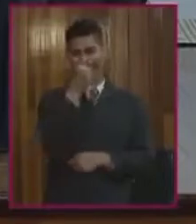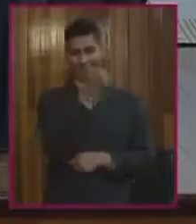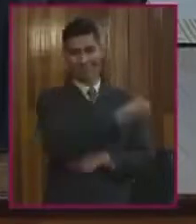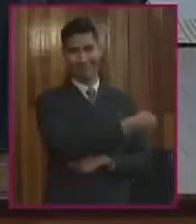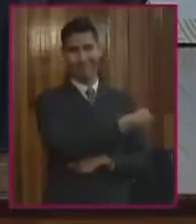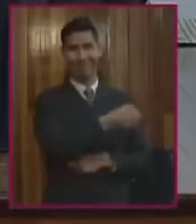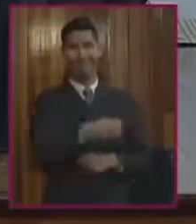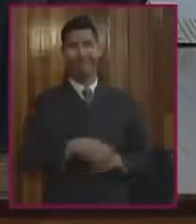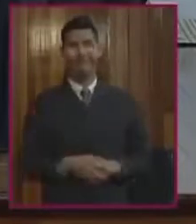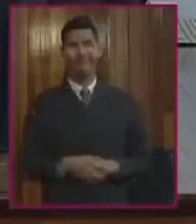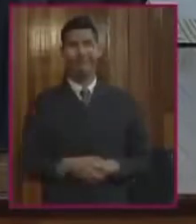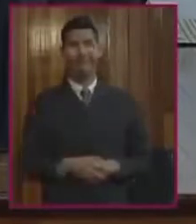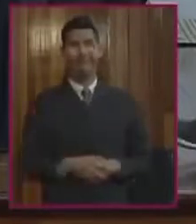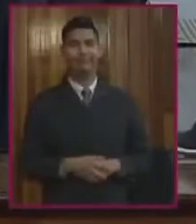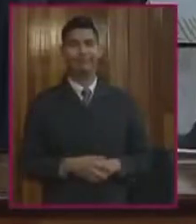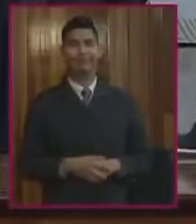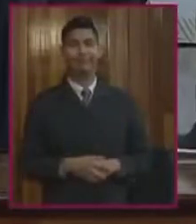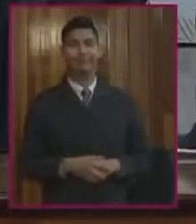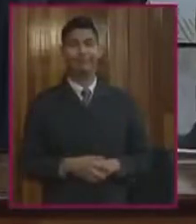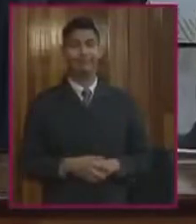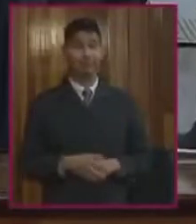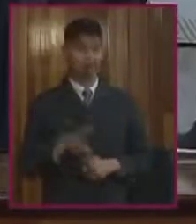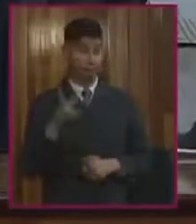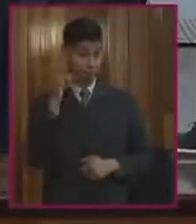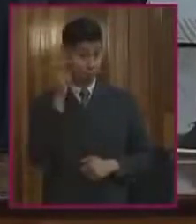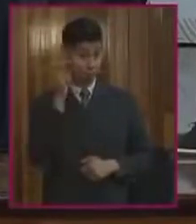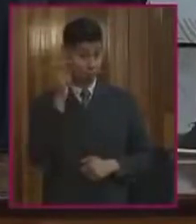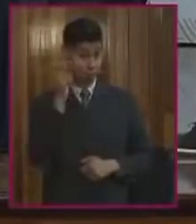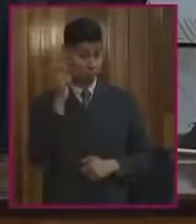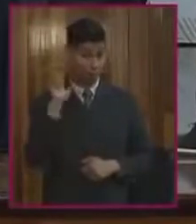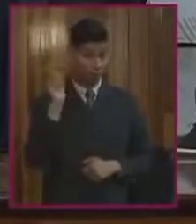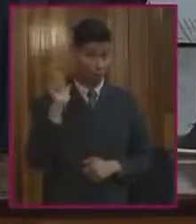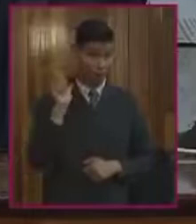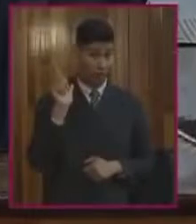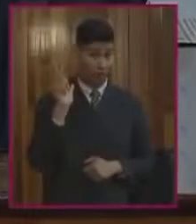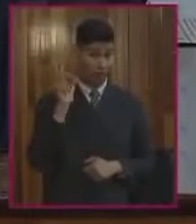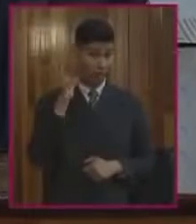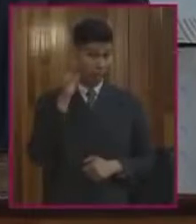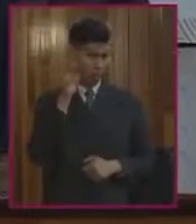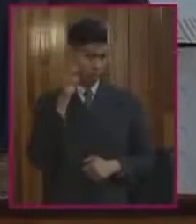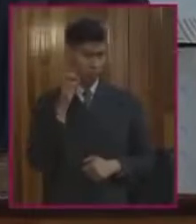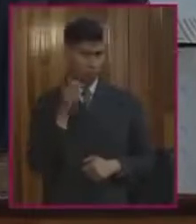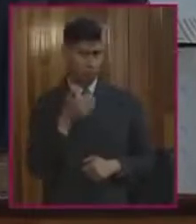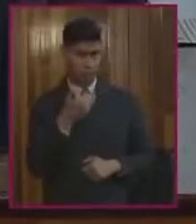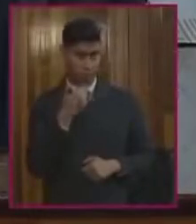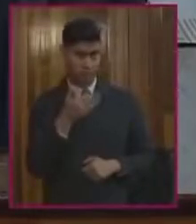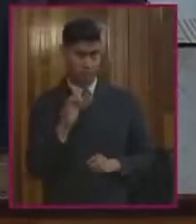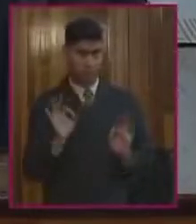bien. Espero que se escuche. No sé si conviene.